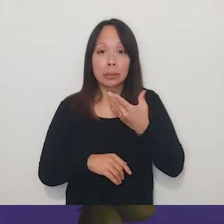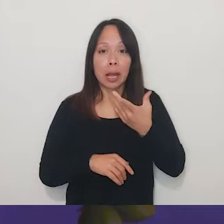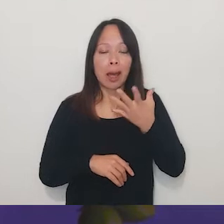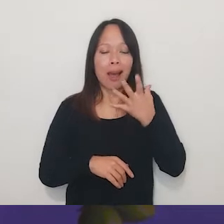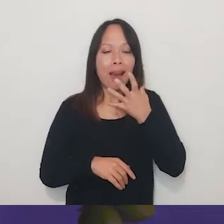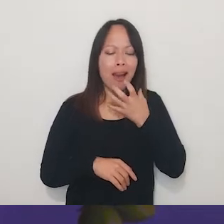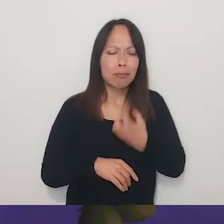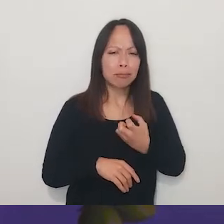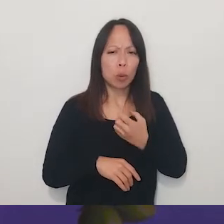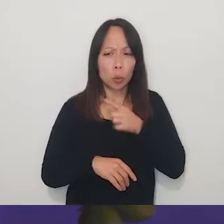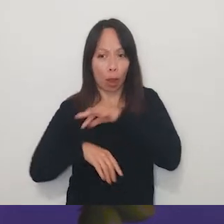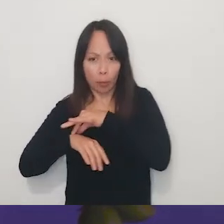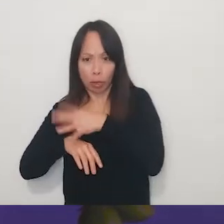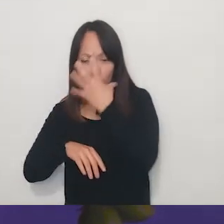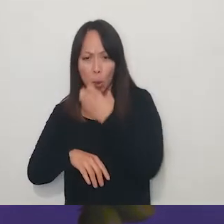médico también.